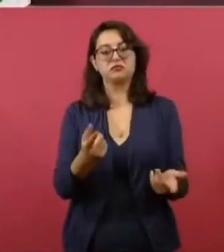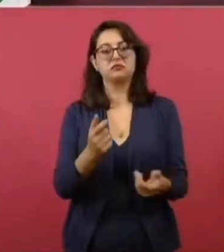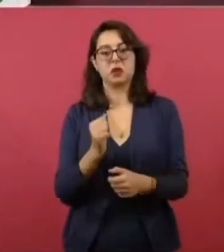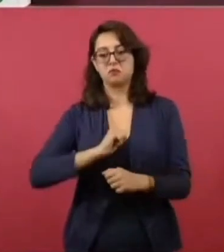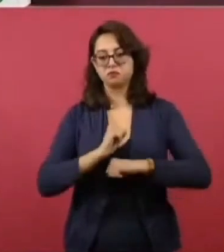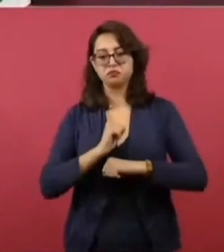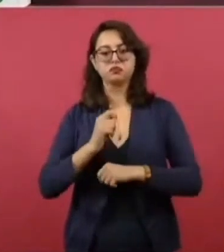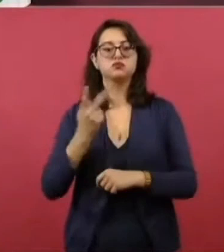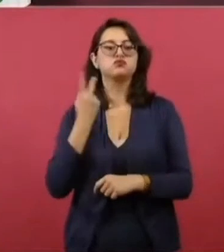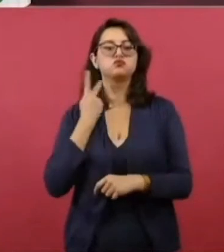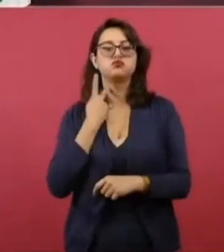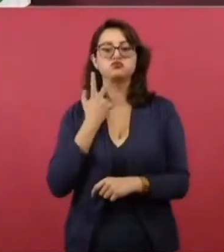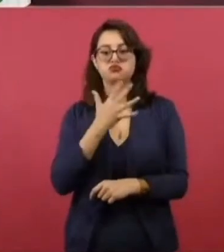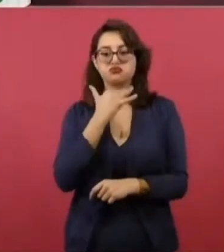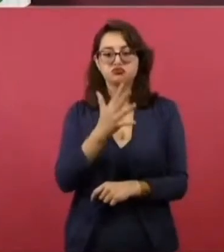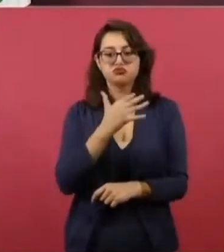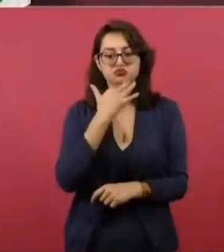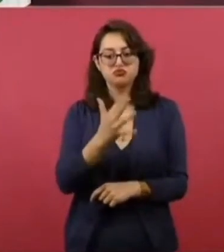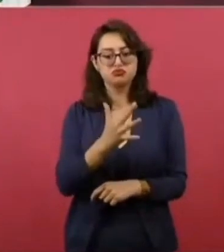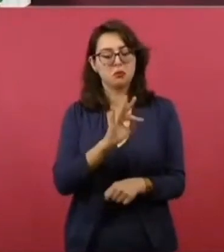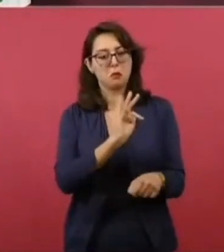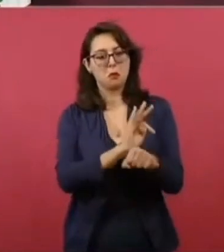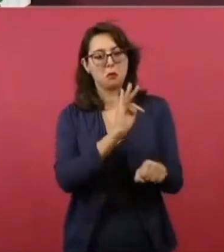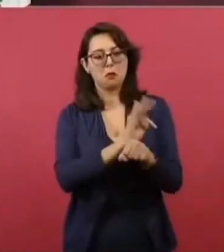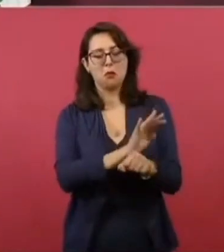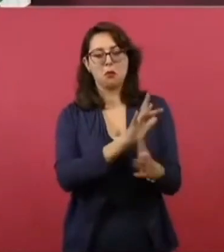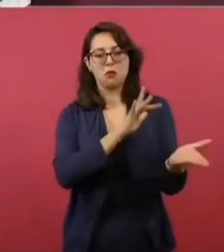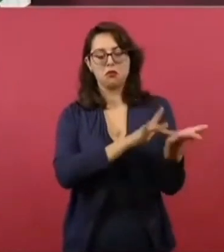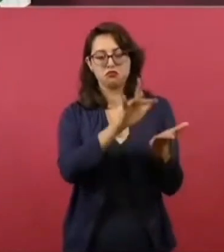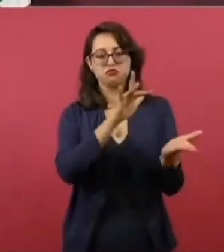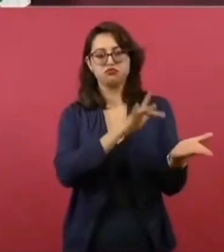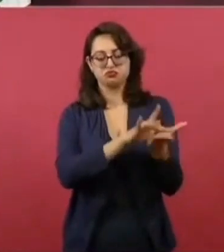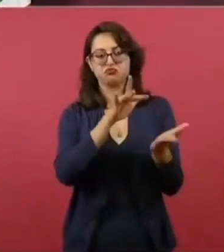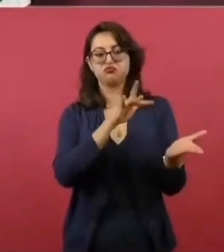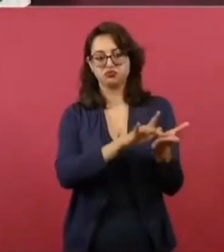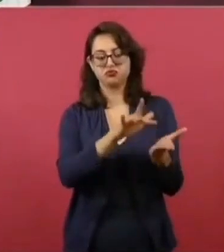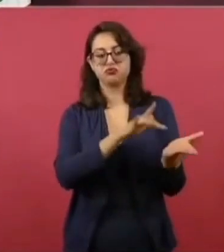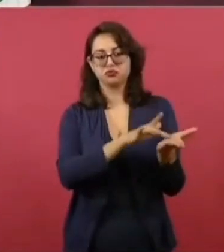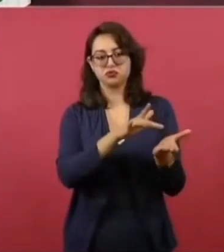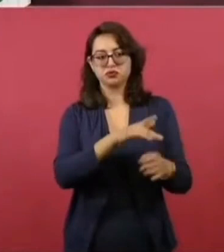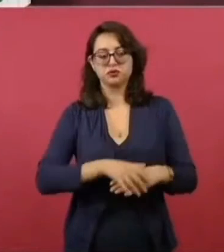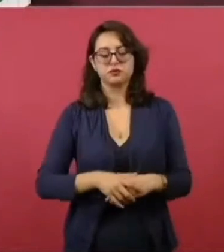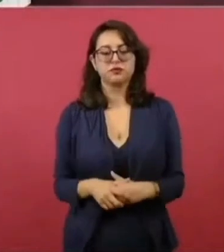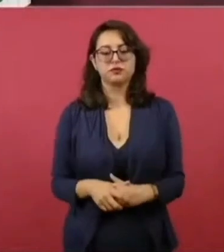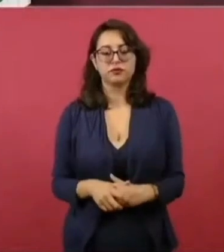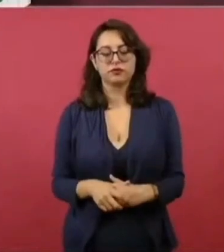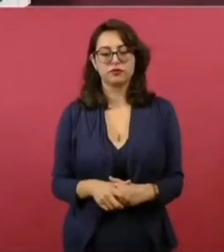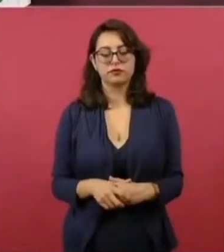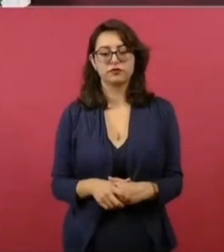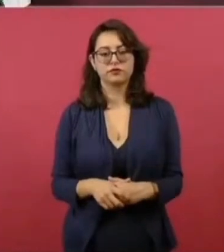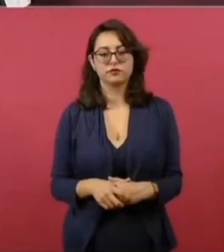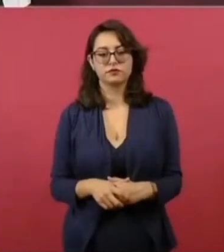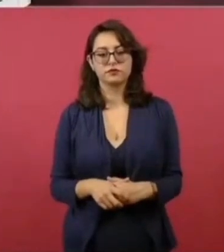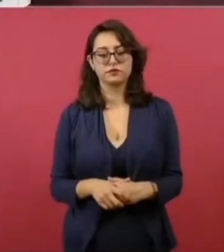de influencia y políticos corruptos del más alto nivel del antiguo régimen. Y a